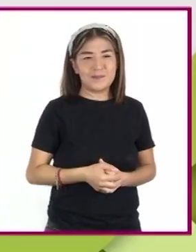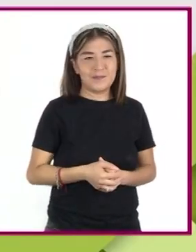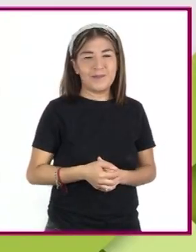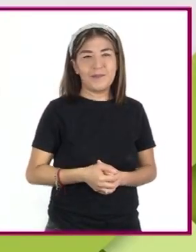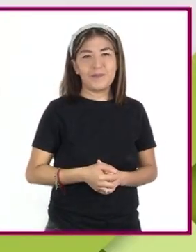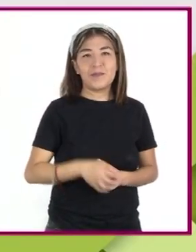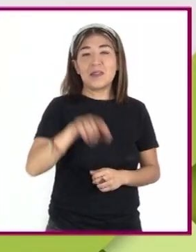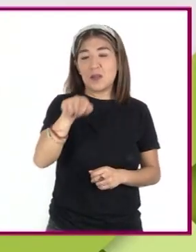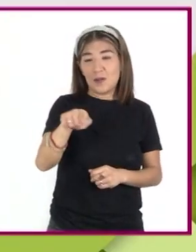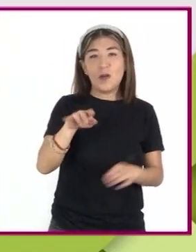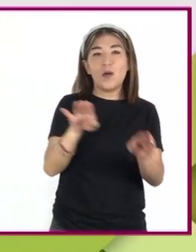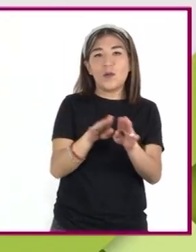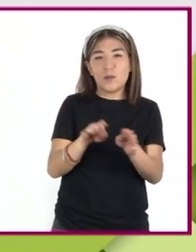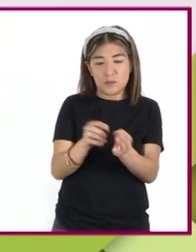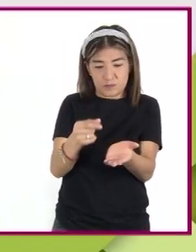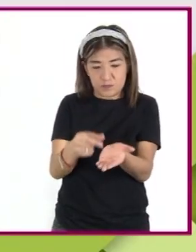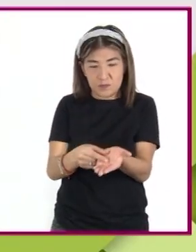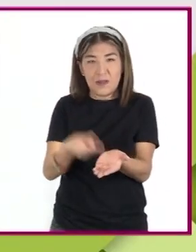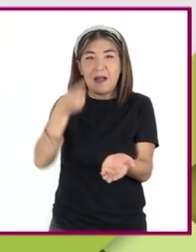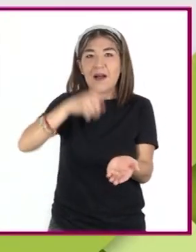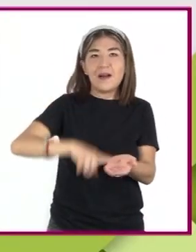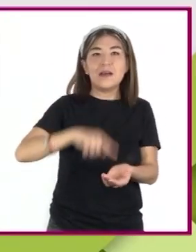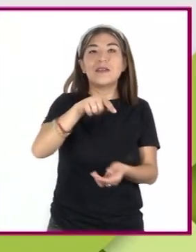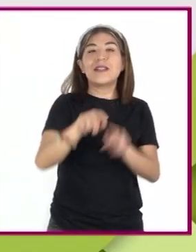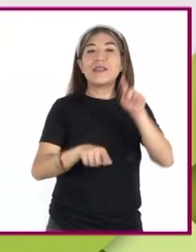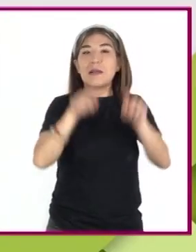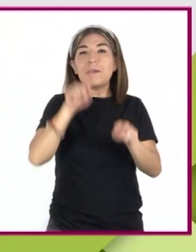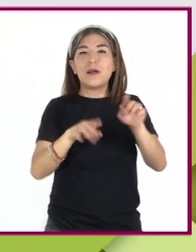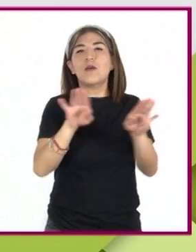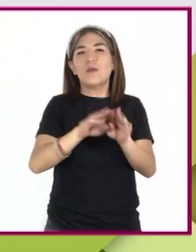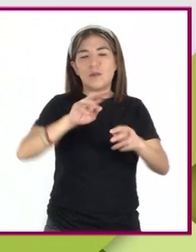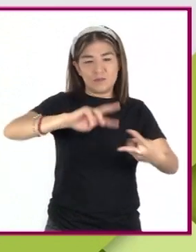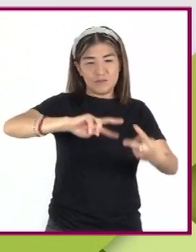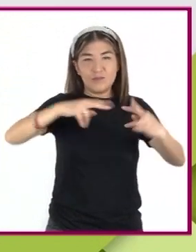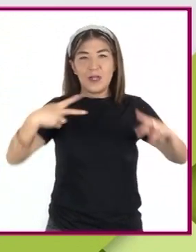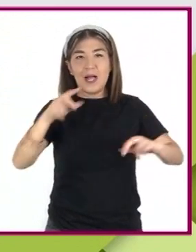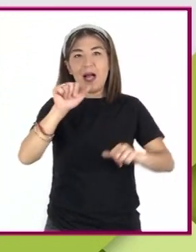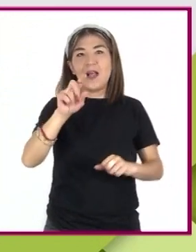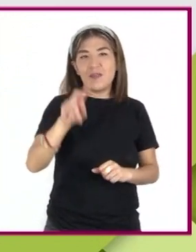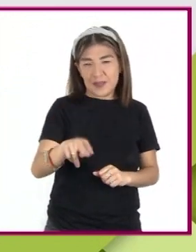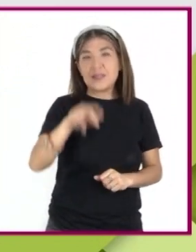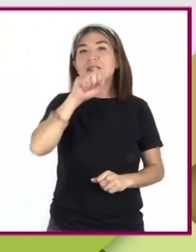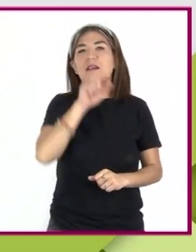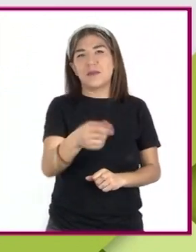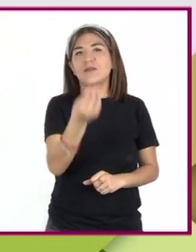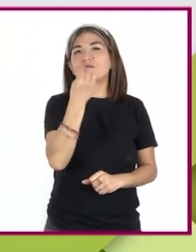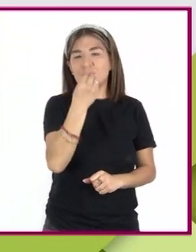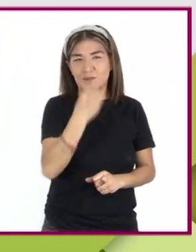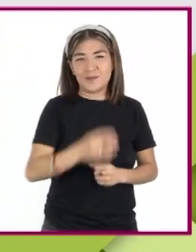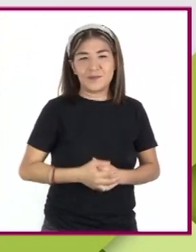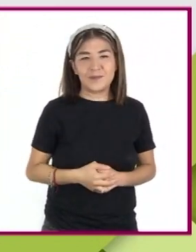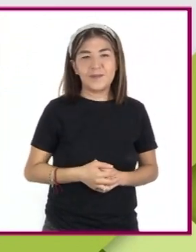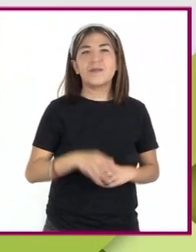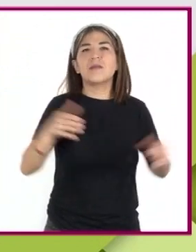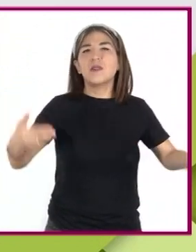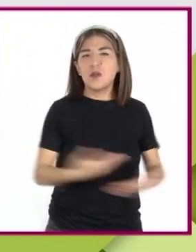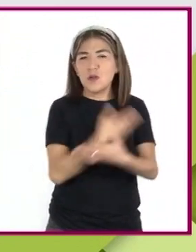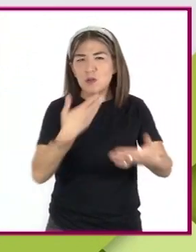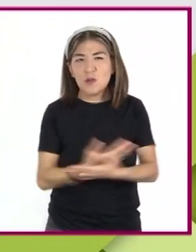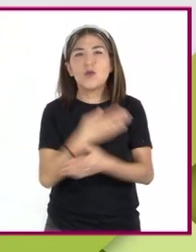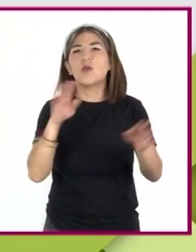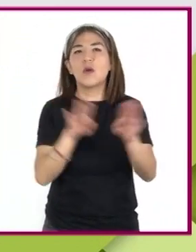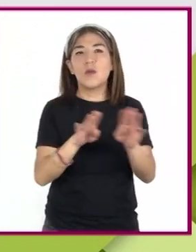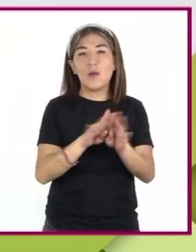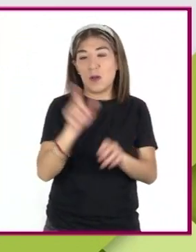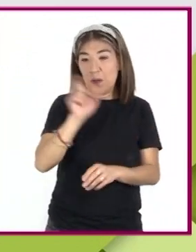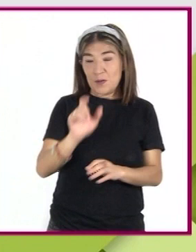Su tamaño depende de su información genética y de su alimentación. Se reproducen una vez